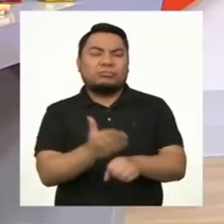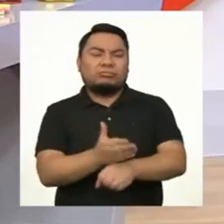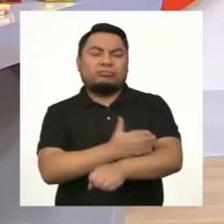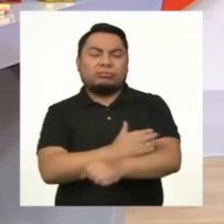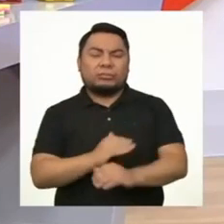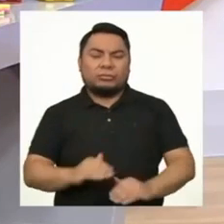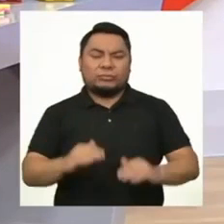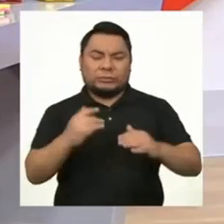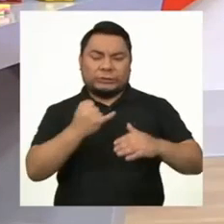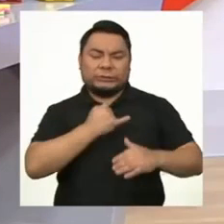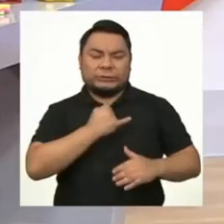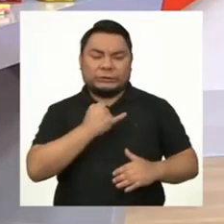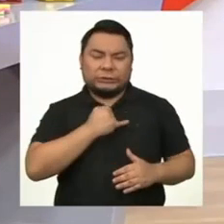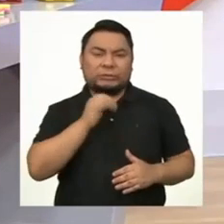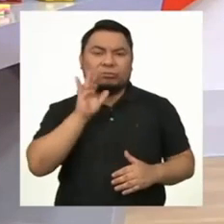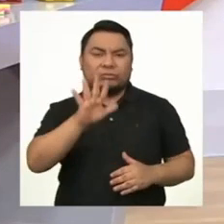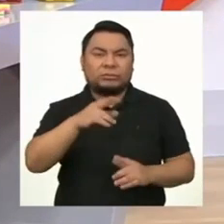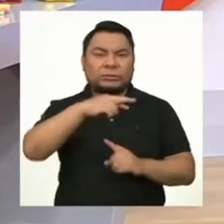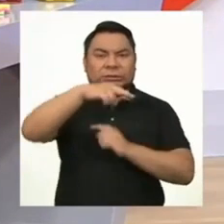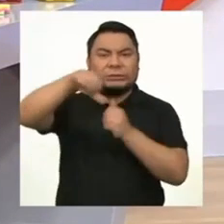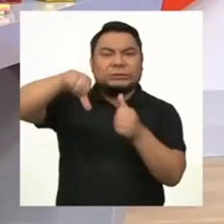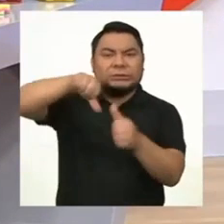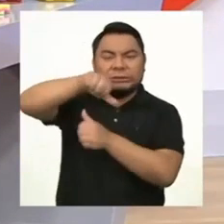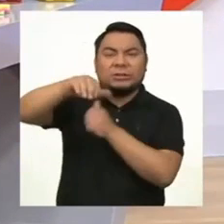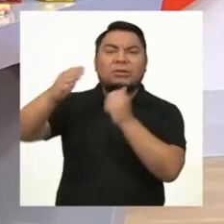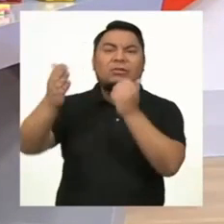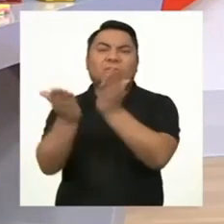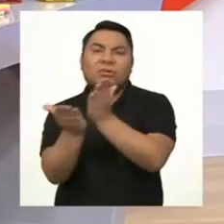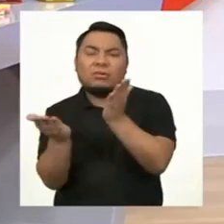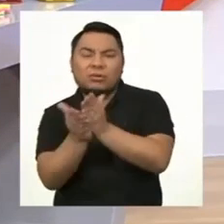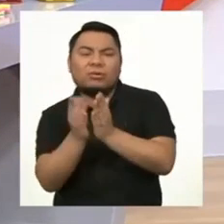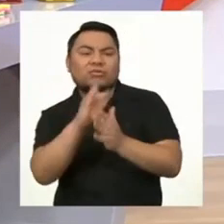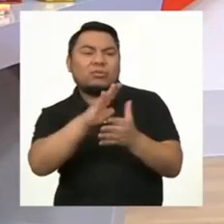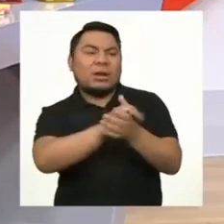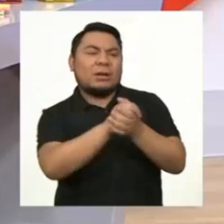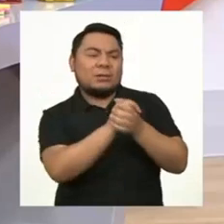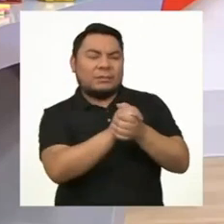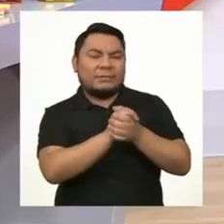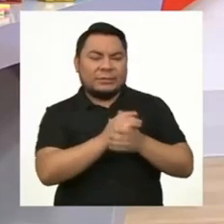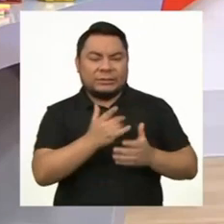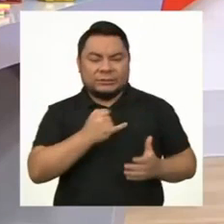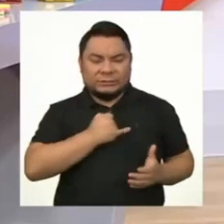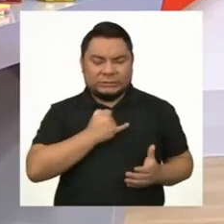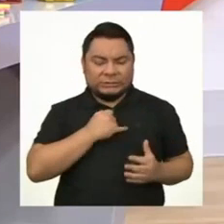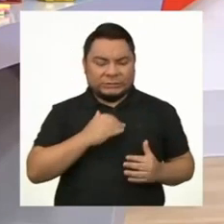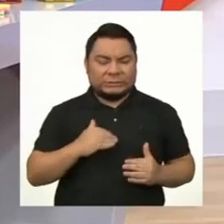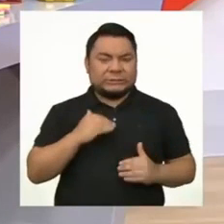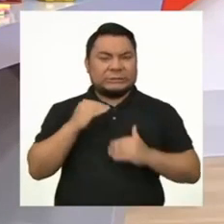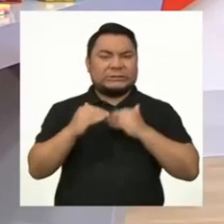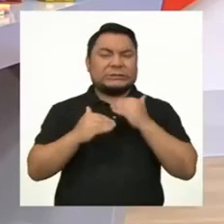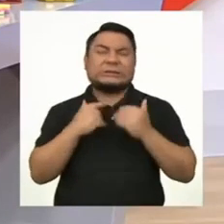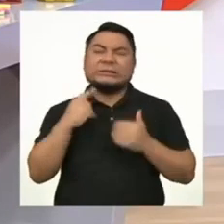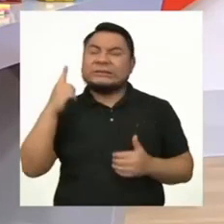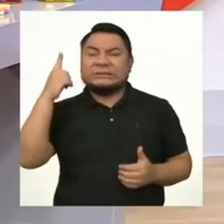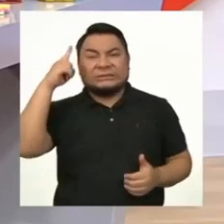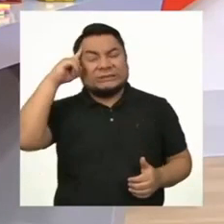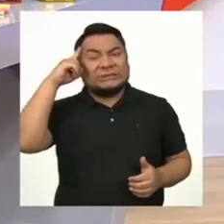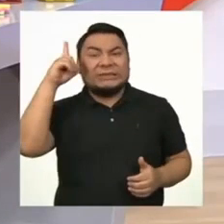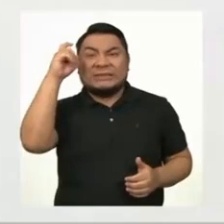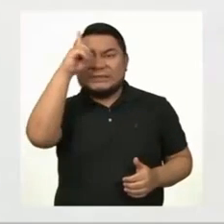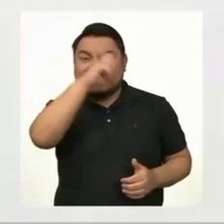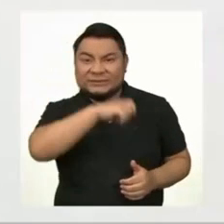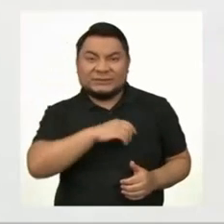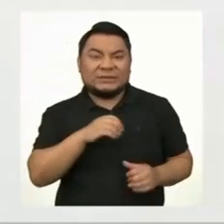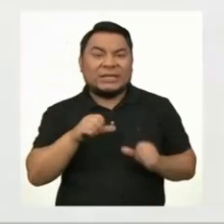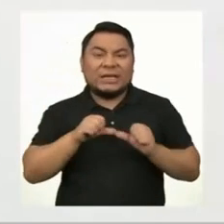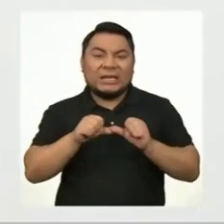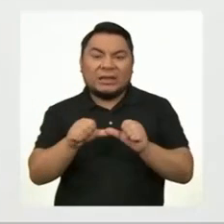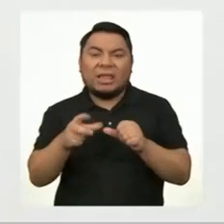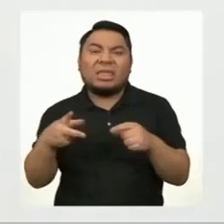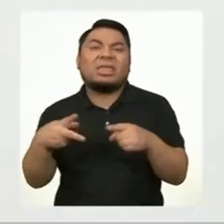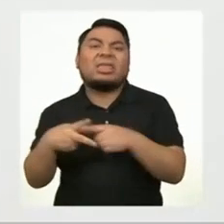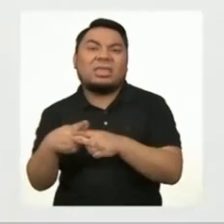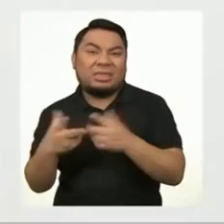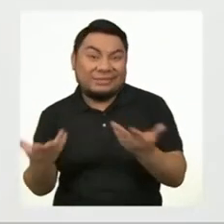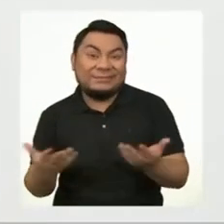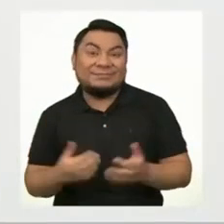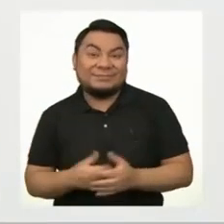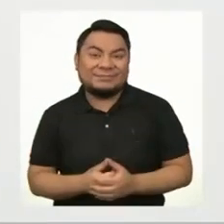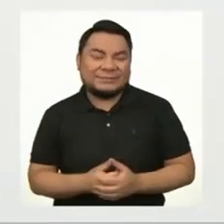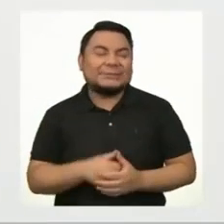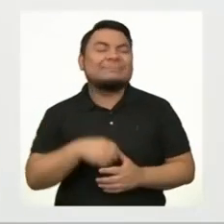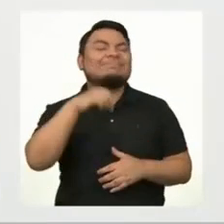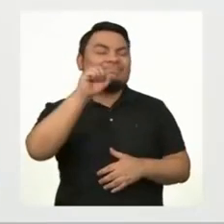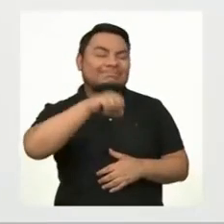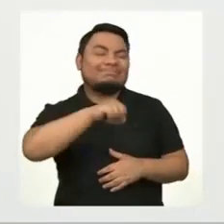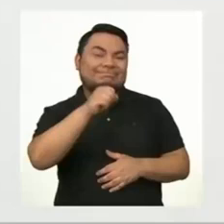su identidad en base a sus relaciones en el colegio y con sus amistades, debe ser pesado no poder seguir haciéndolo. Así es.